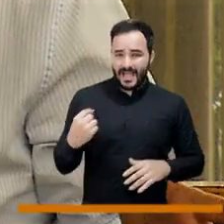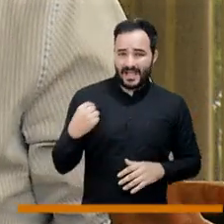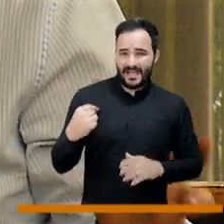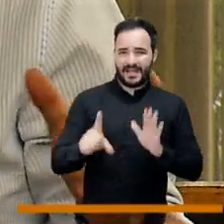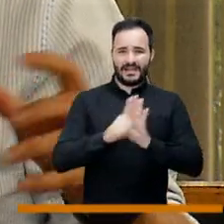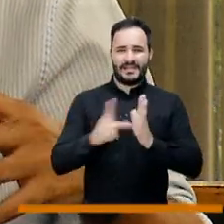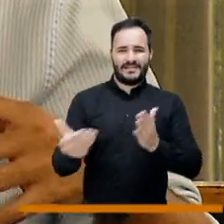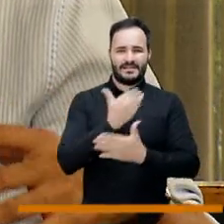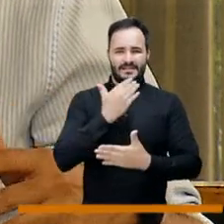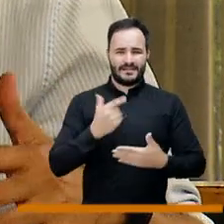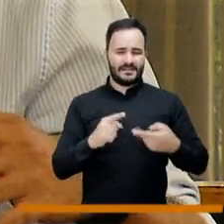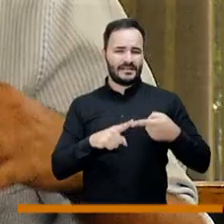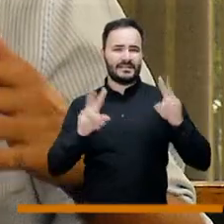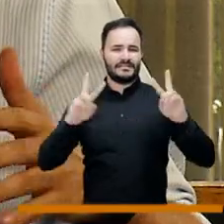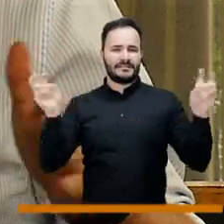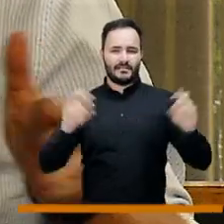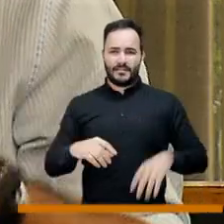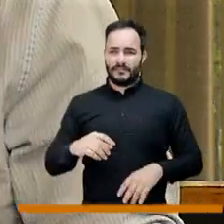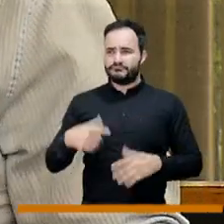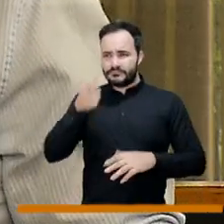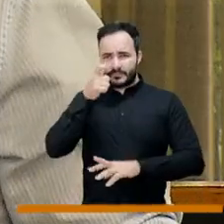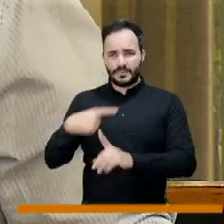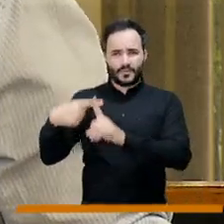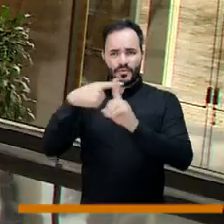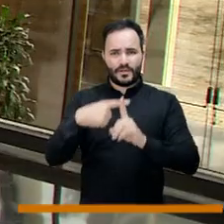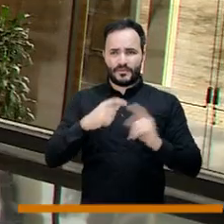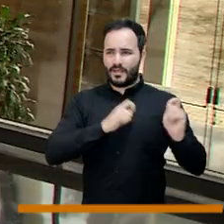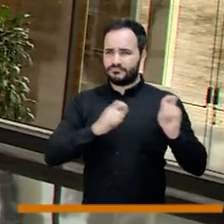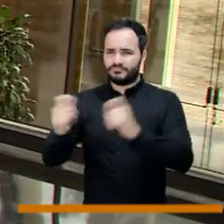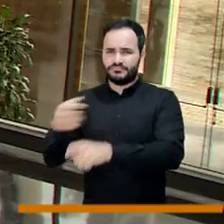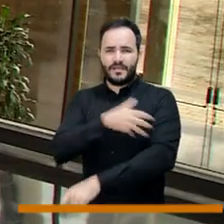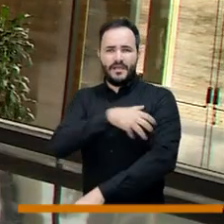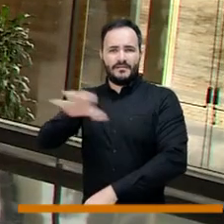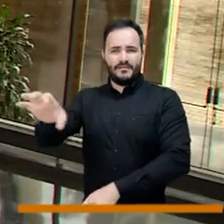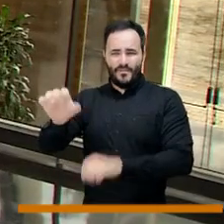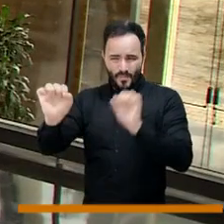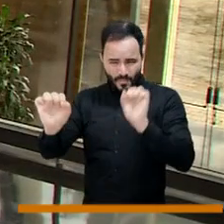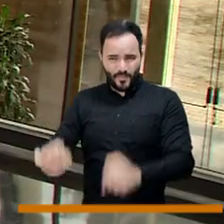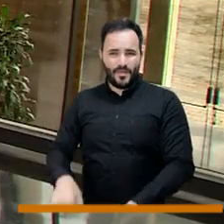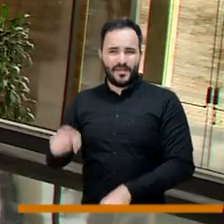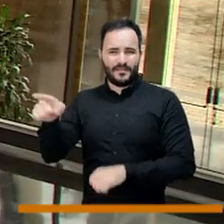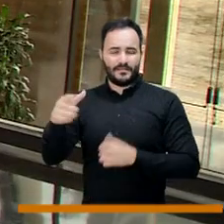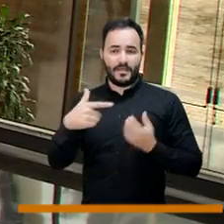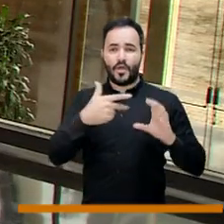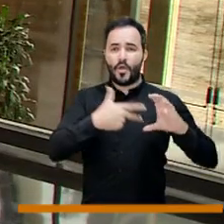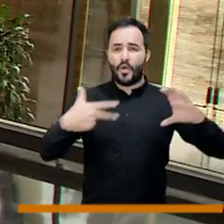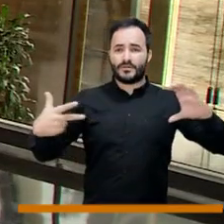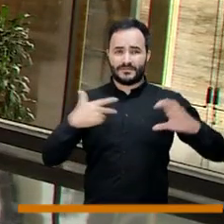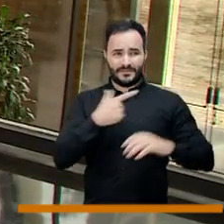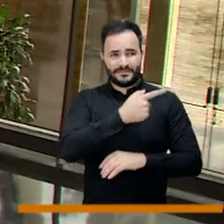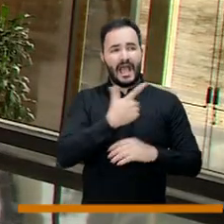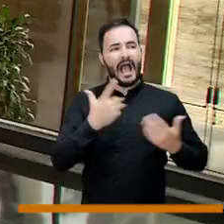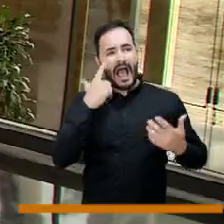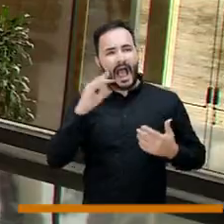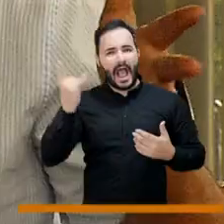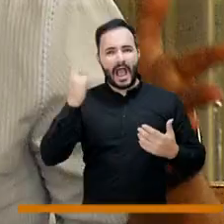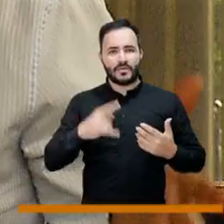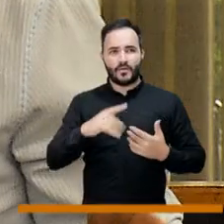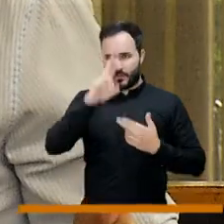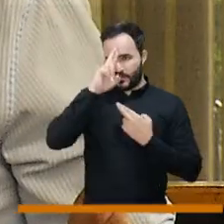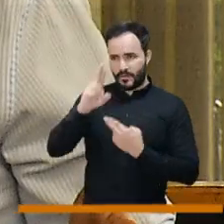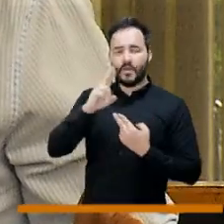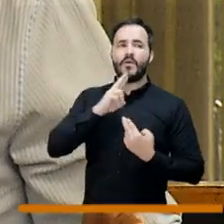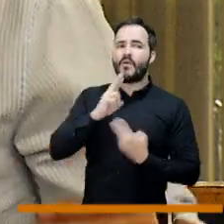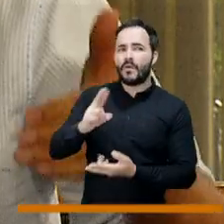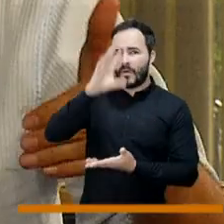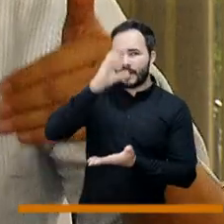expedirse una ley donde se le entregan facultades jurisdiccionales a la Procuraduría General de la Nación, donde la Corte Constitucional ni siquiera ha emitido un concepto